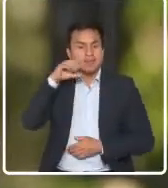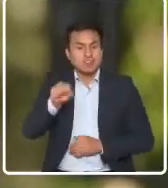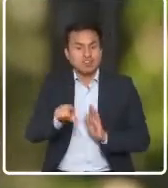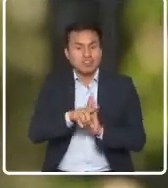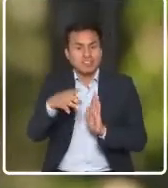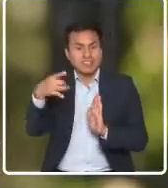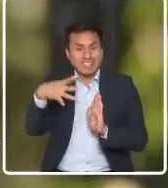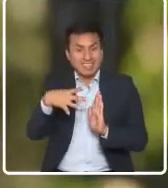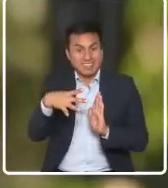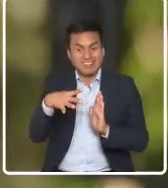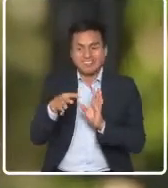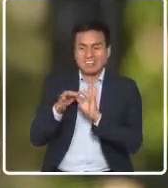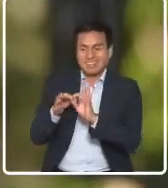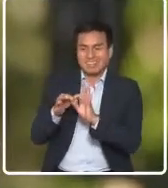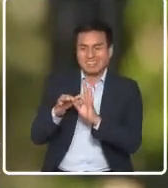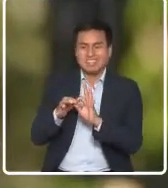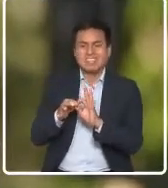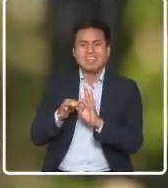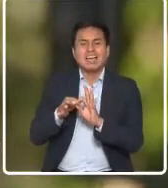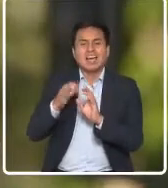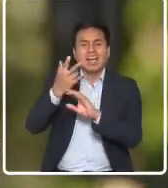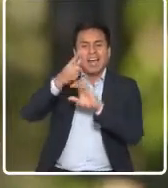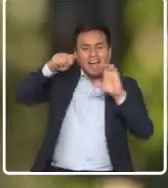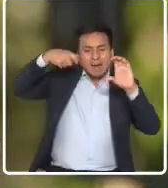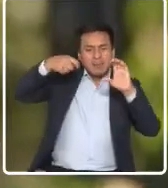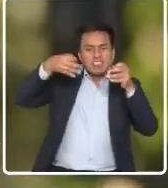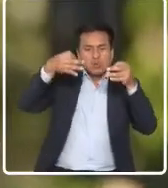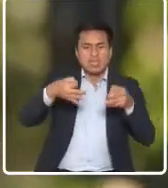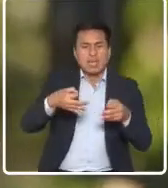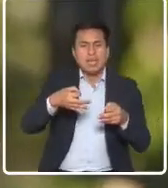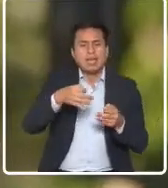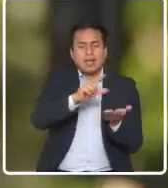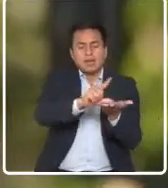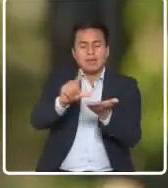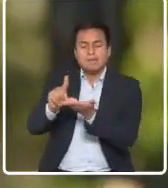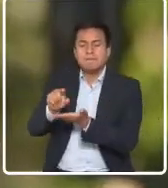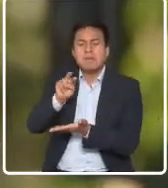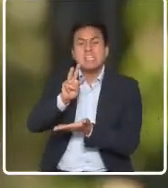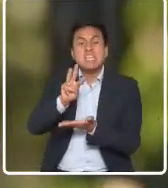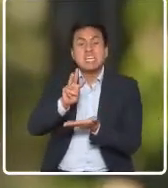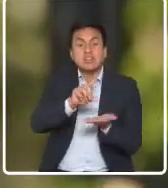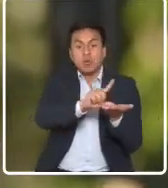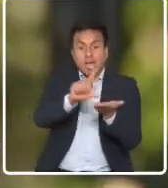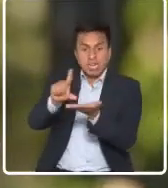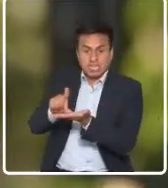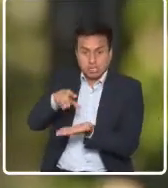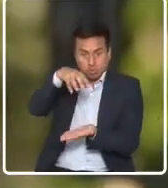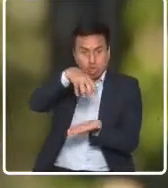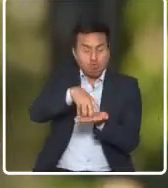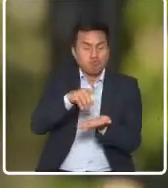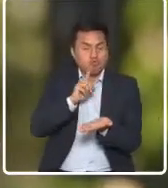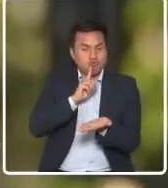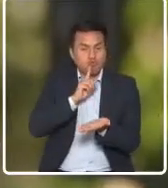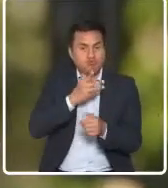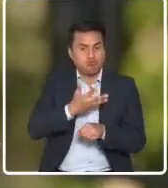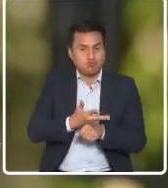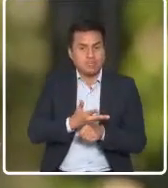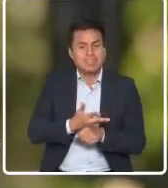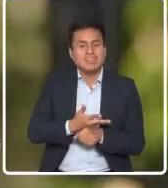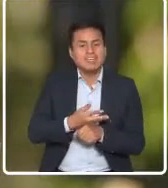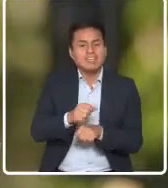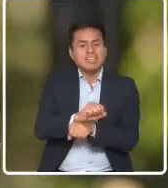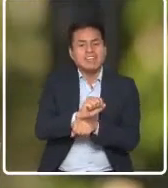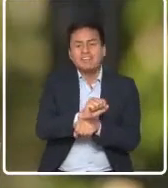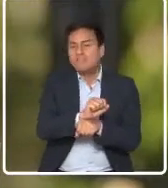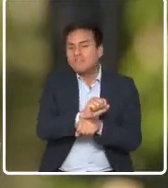del Delito, ya tenemos cámaras de seguridad en 23 puntos claves de nuestra ciudad. Y dos